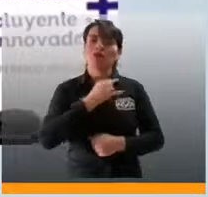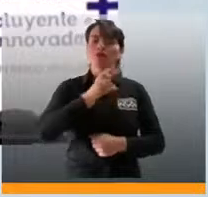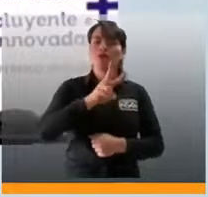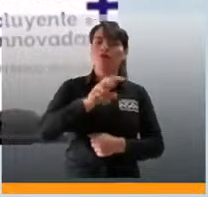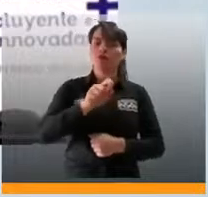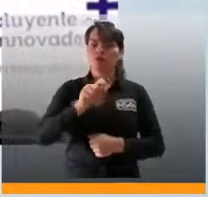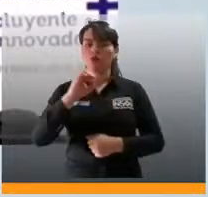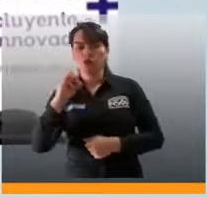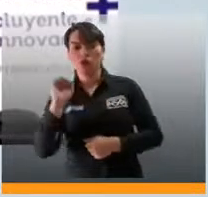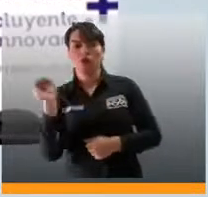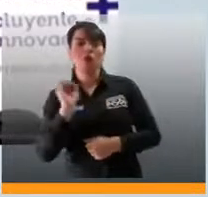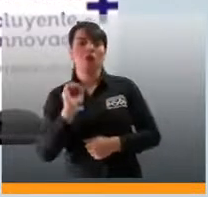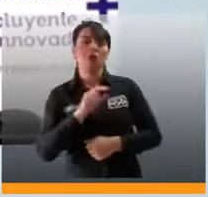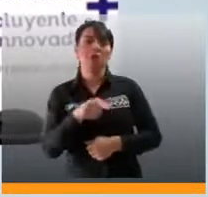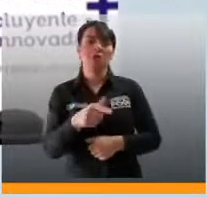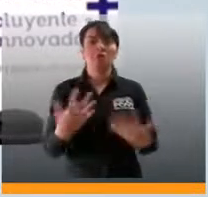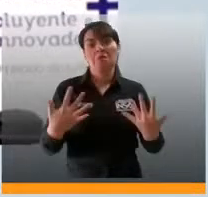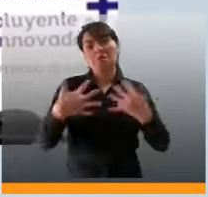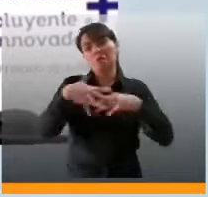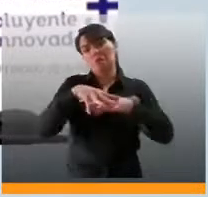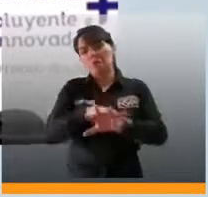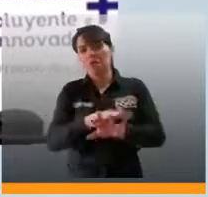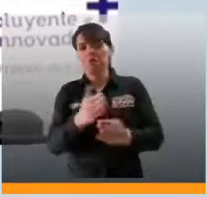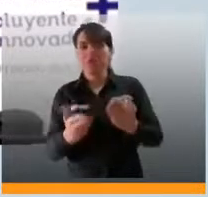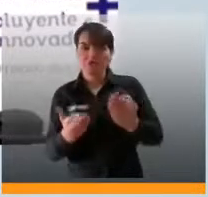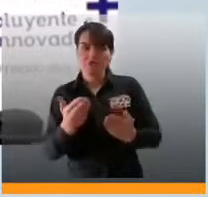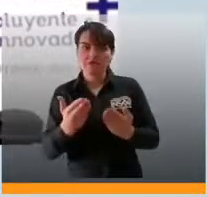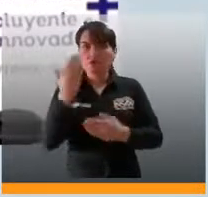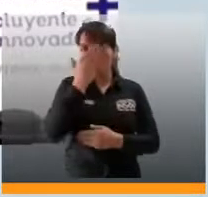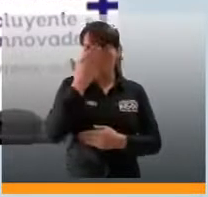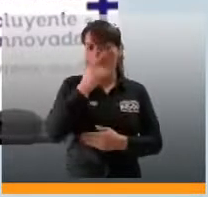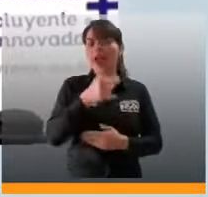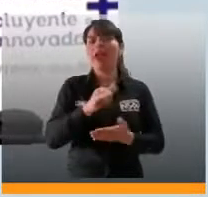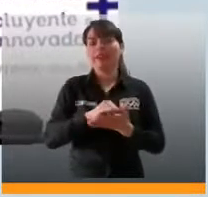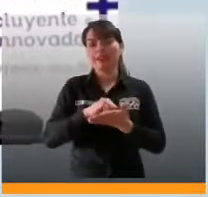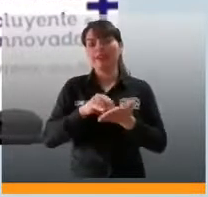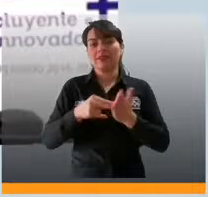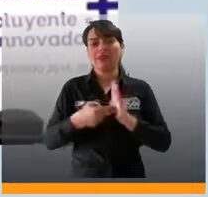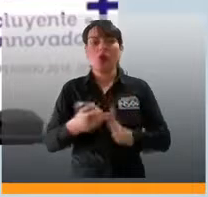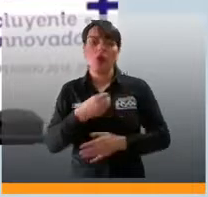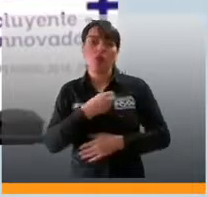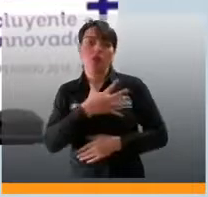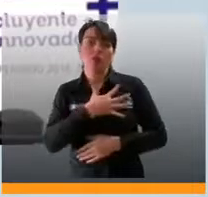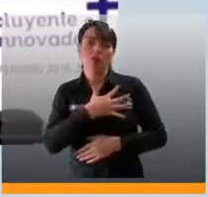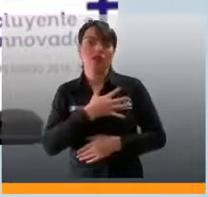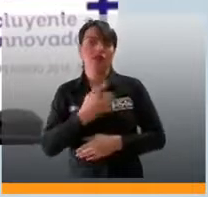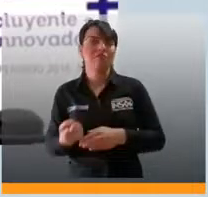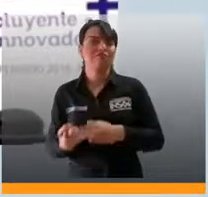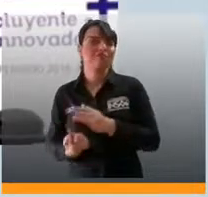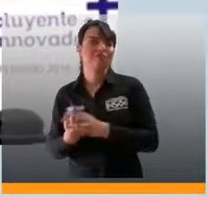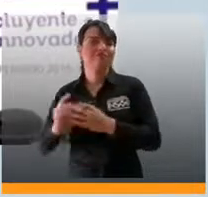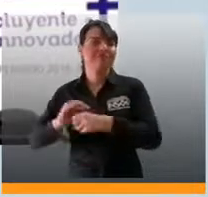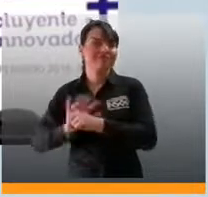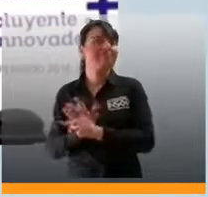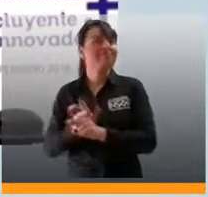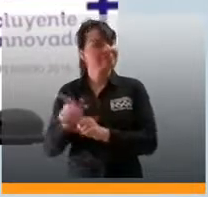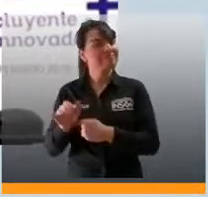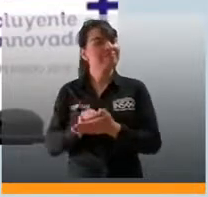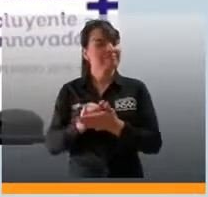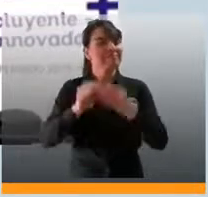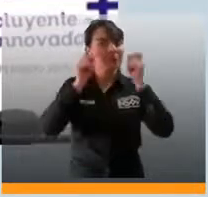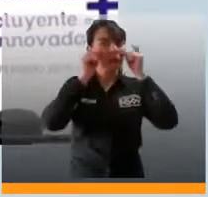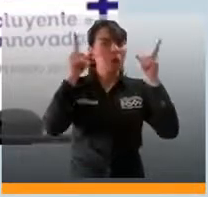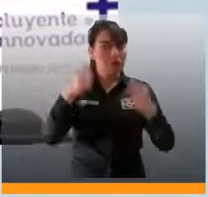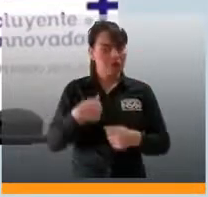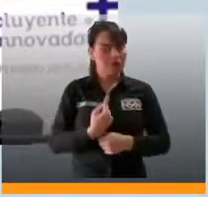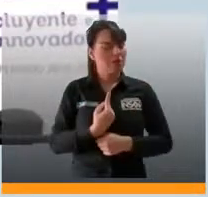o a un modelo híbrido. Y precisamente es ahí la gran oportunidad que generó una crisis como esa. Yo siempre he sostenido, no solamente yo, Ortega y Gasset